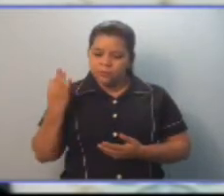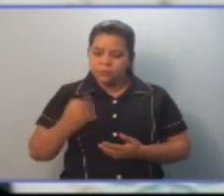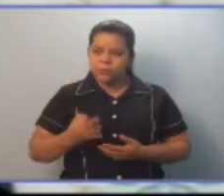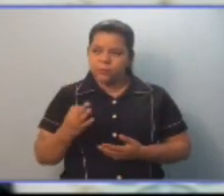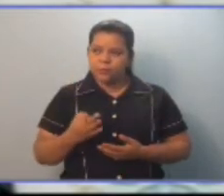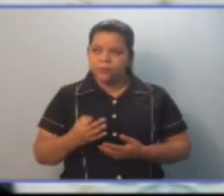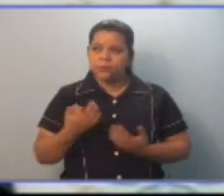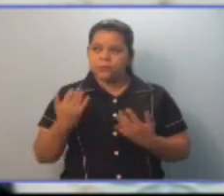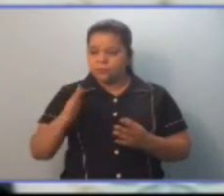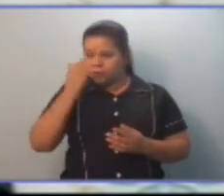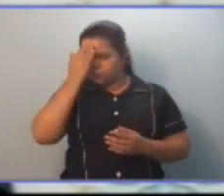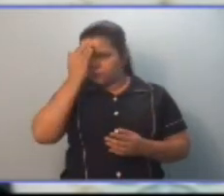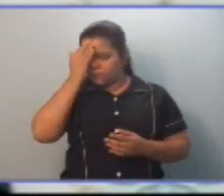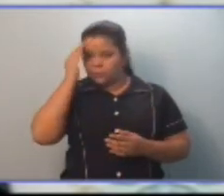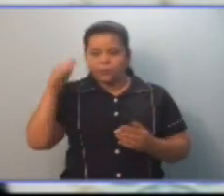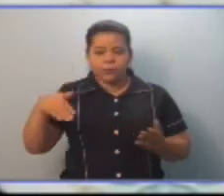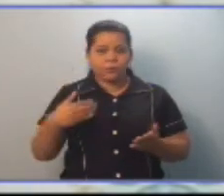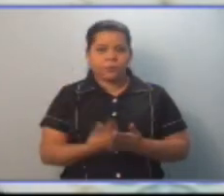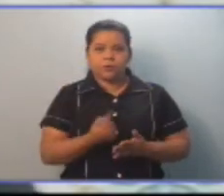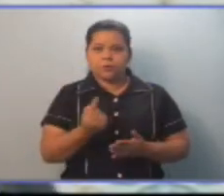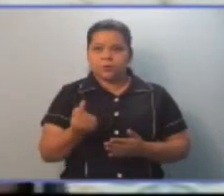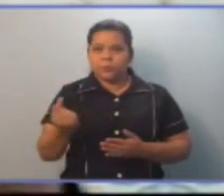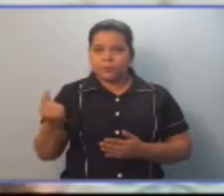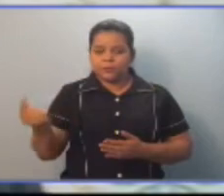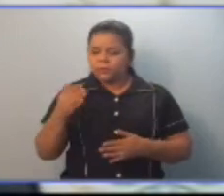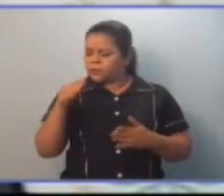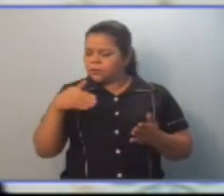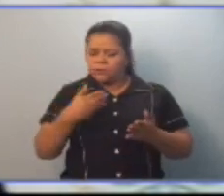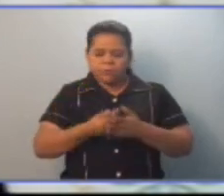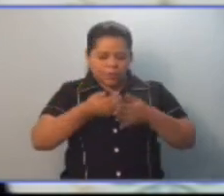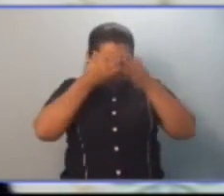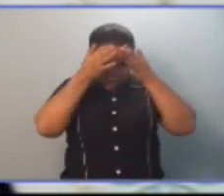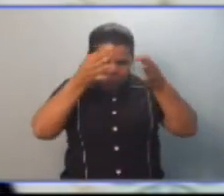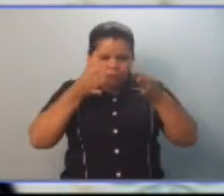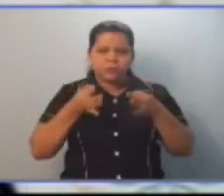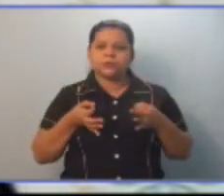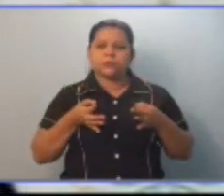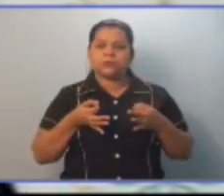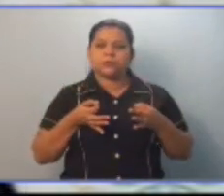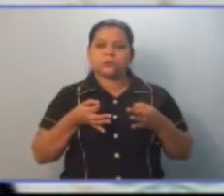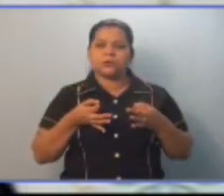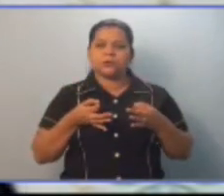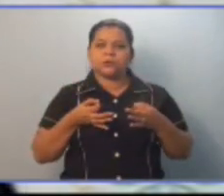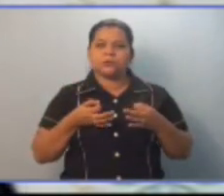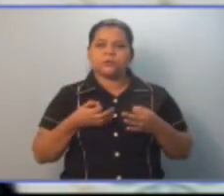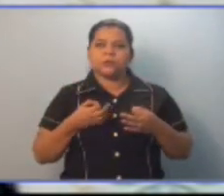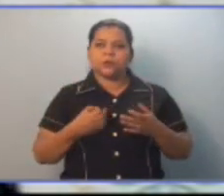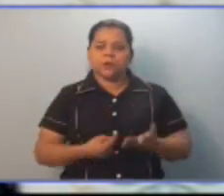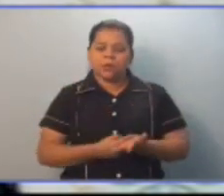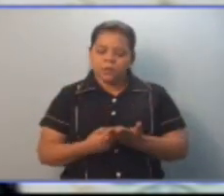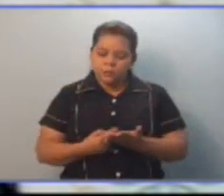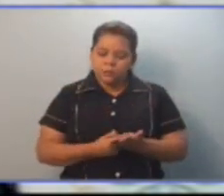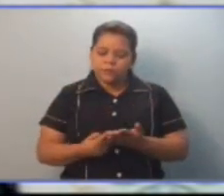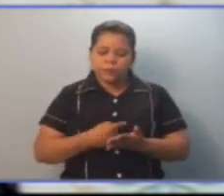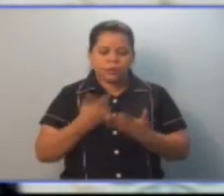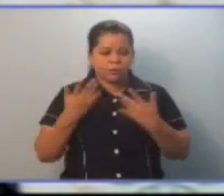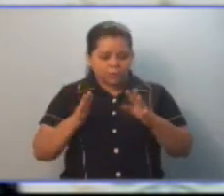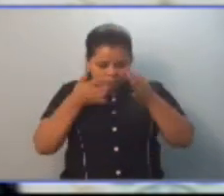a conocimiento del público todas las decisiones que los tribunales toman. Estas